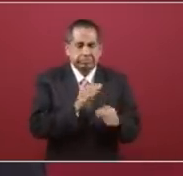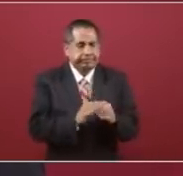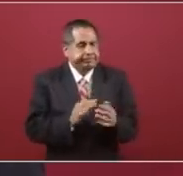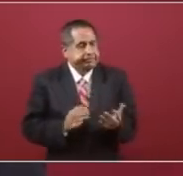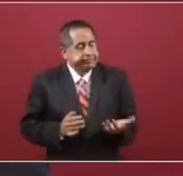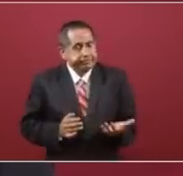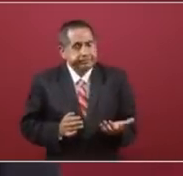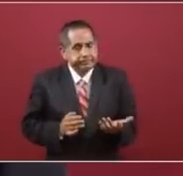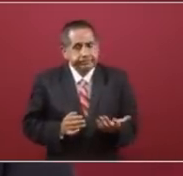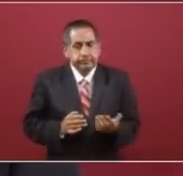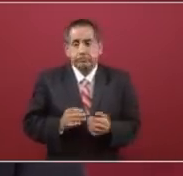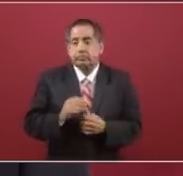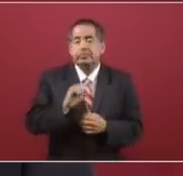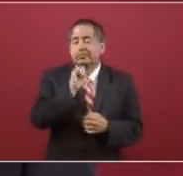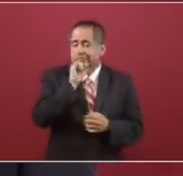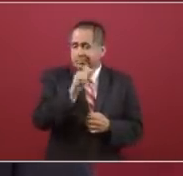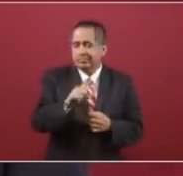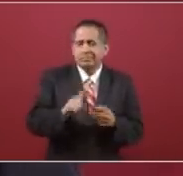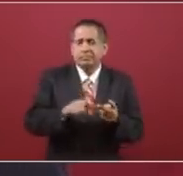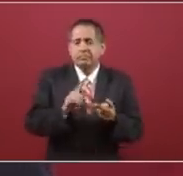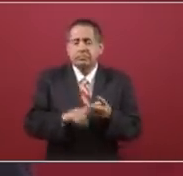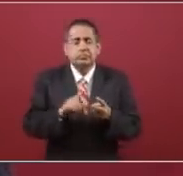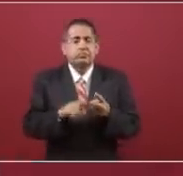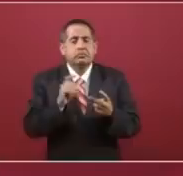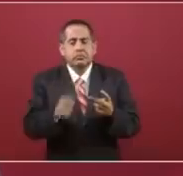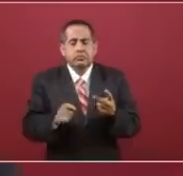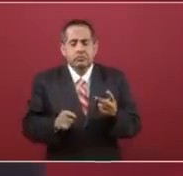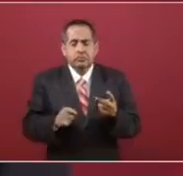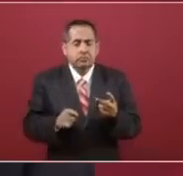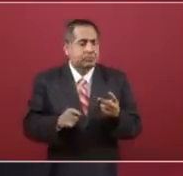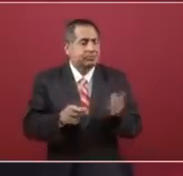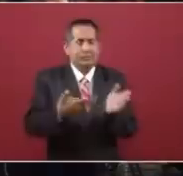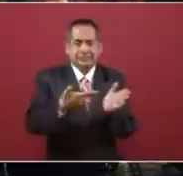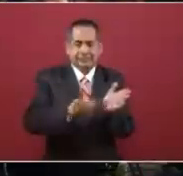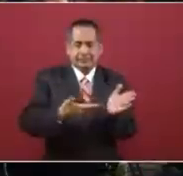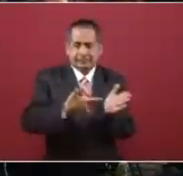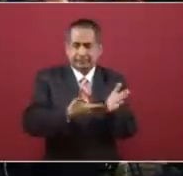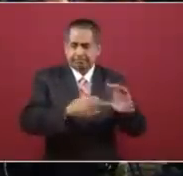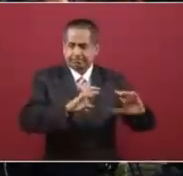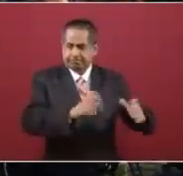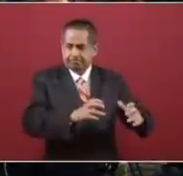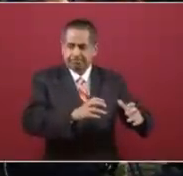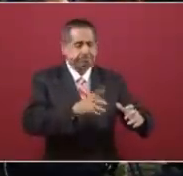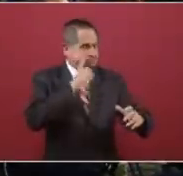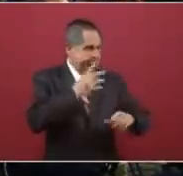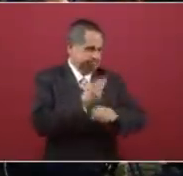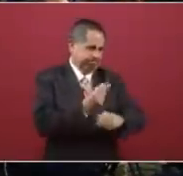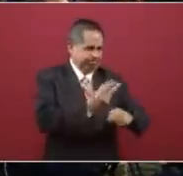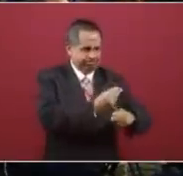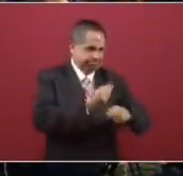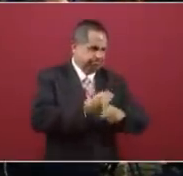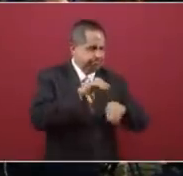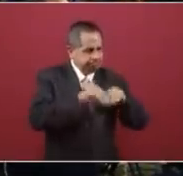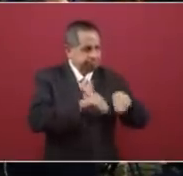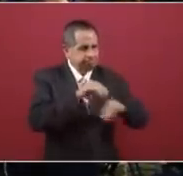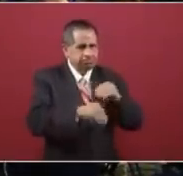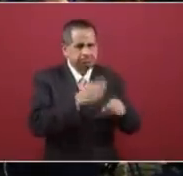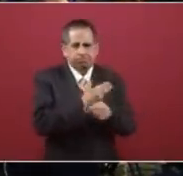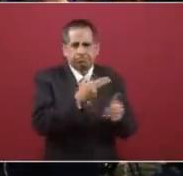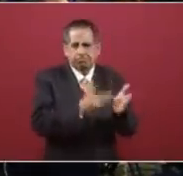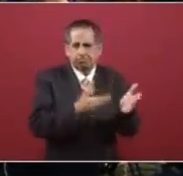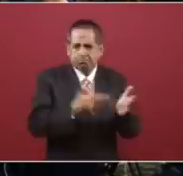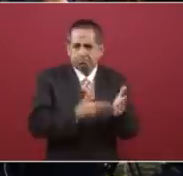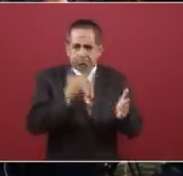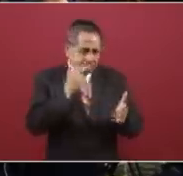muy deteriorados también los talleres que se tenían en mejor estado